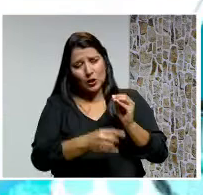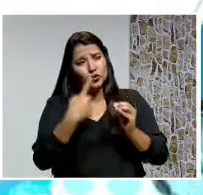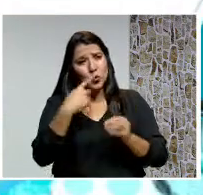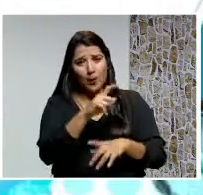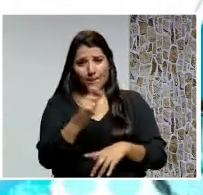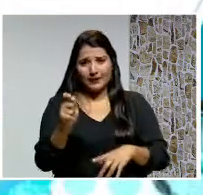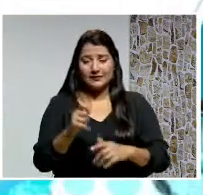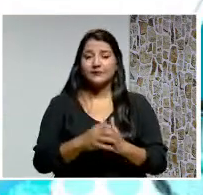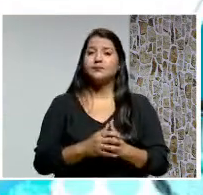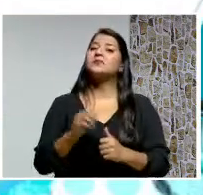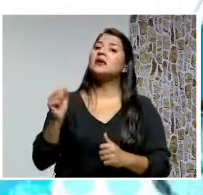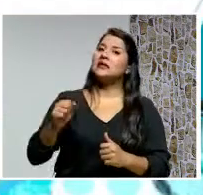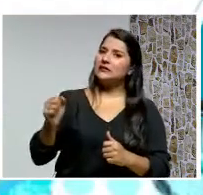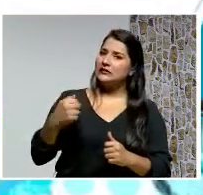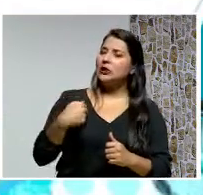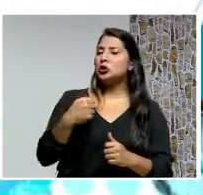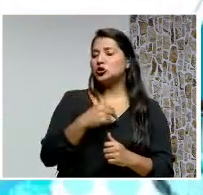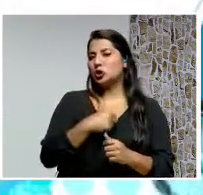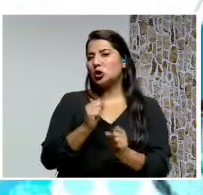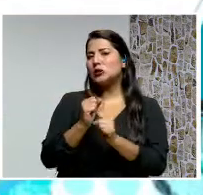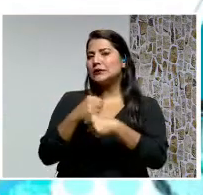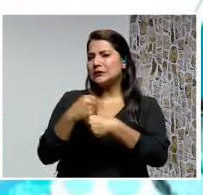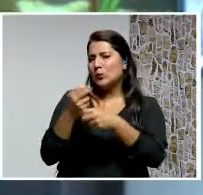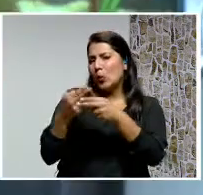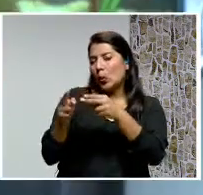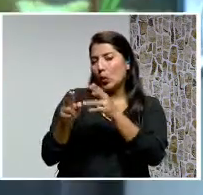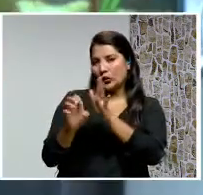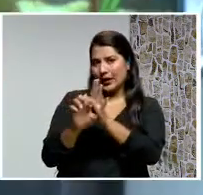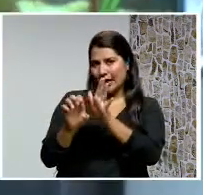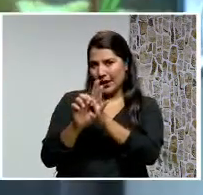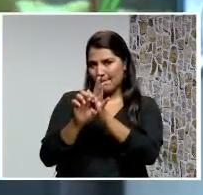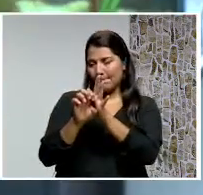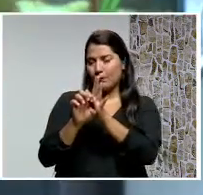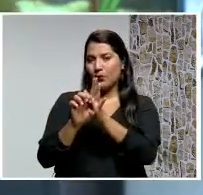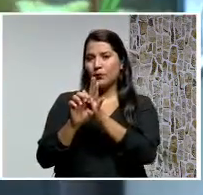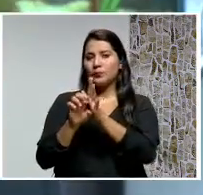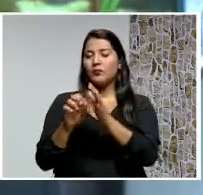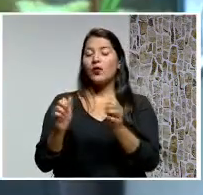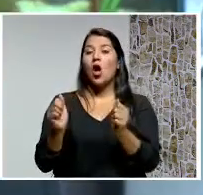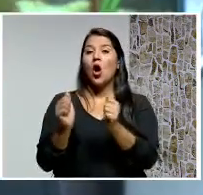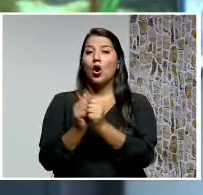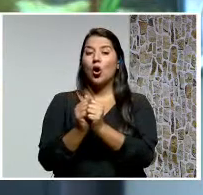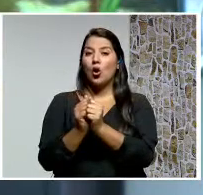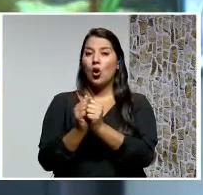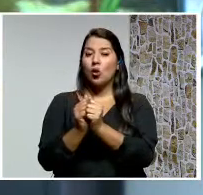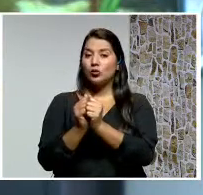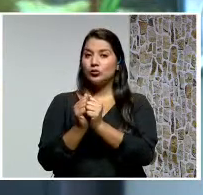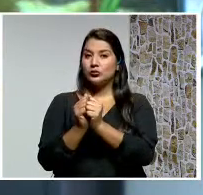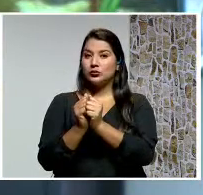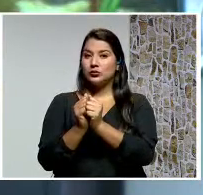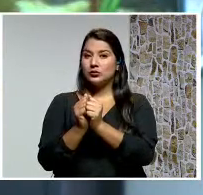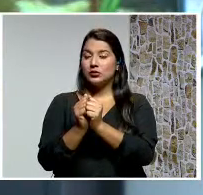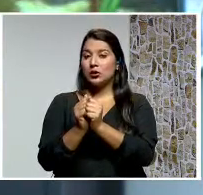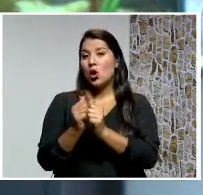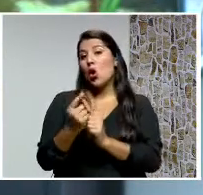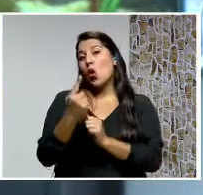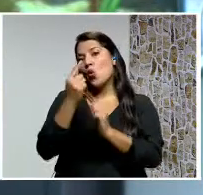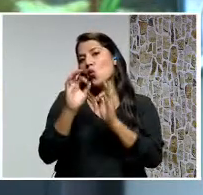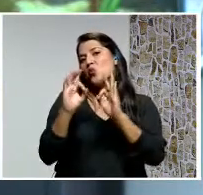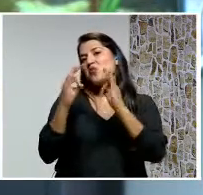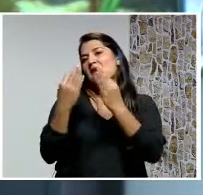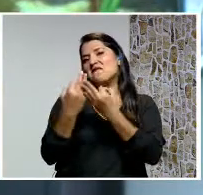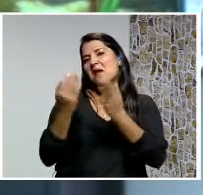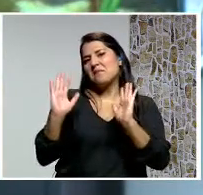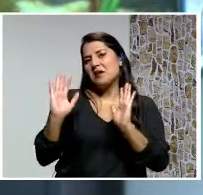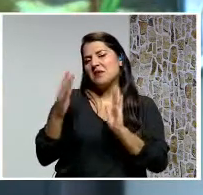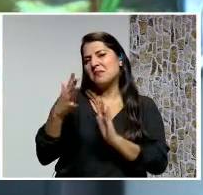Sí, bueno, hemos realizado un pequeño ejemplo con datos más o menos que una familia está endeudada en